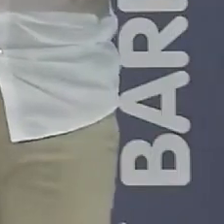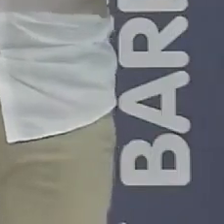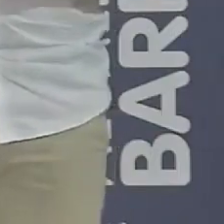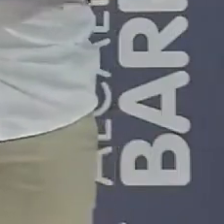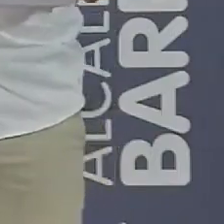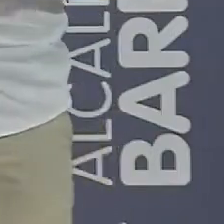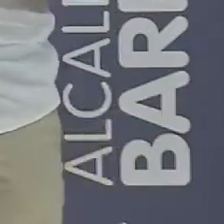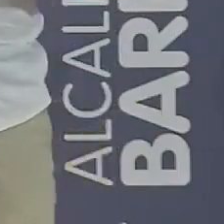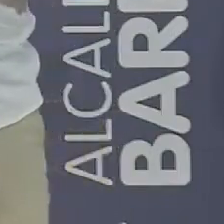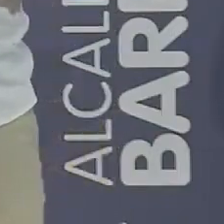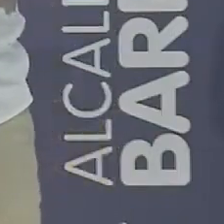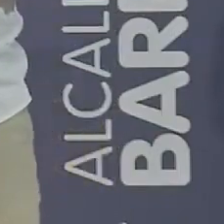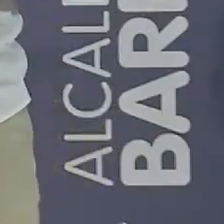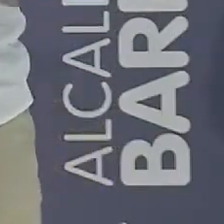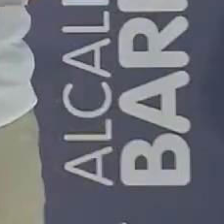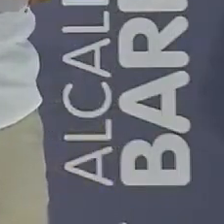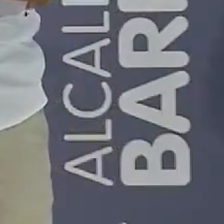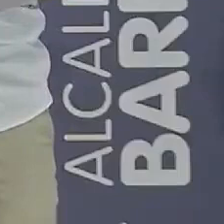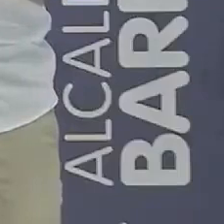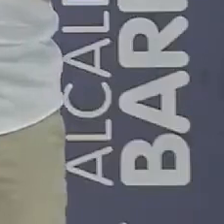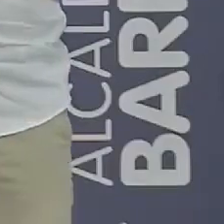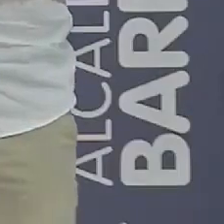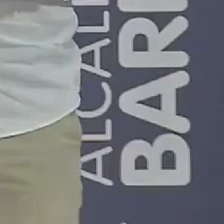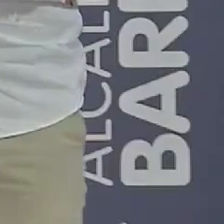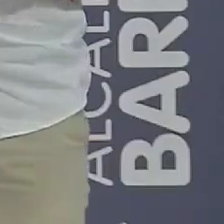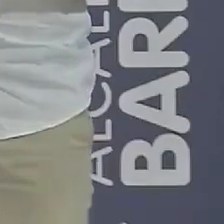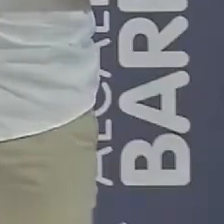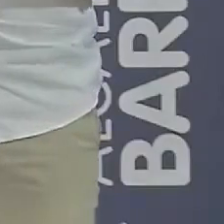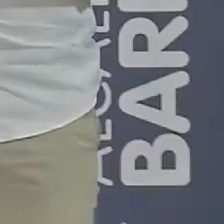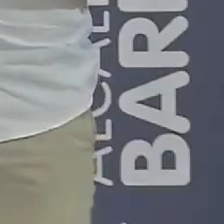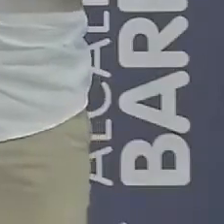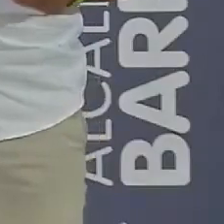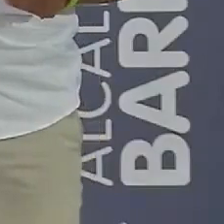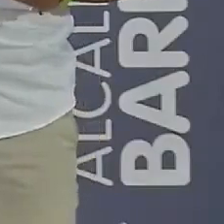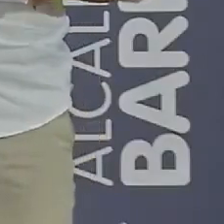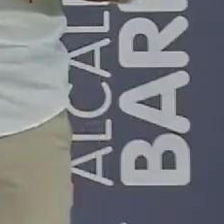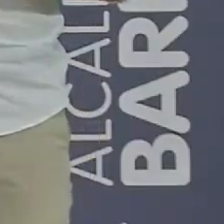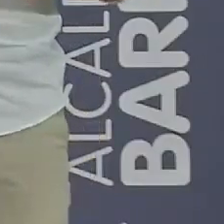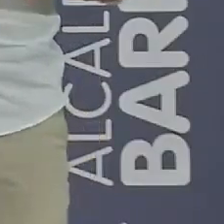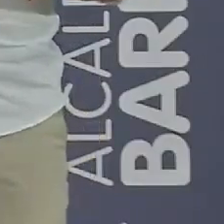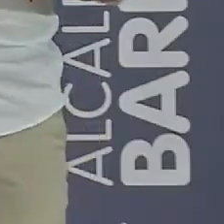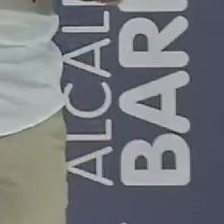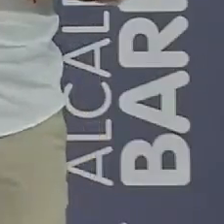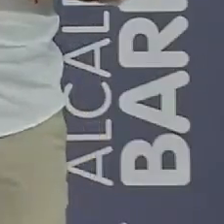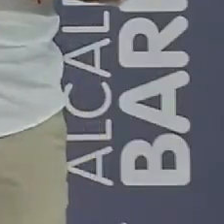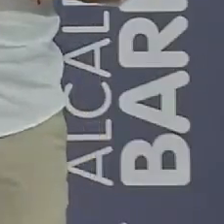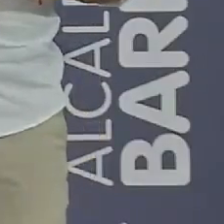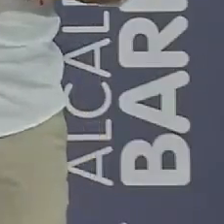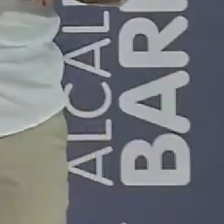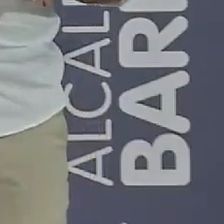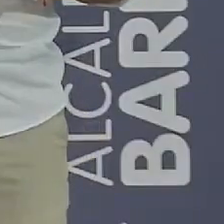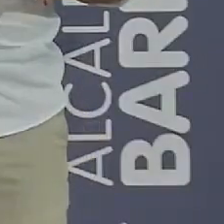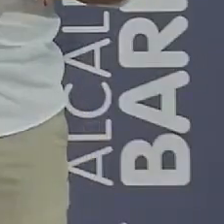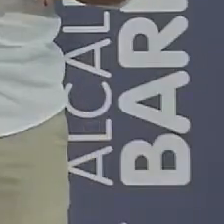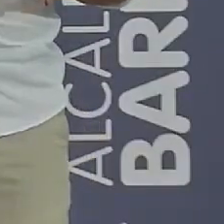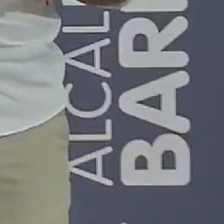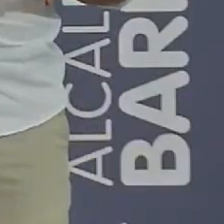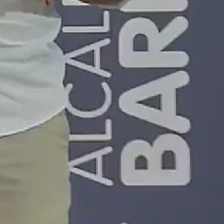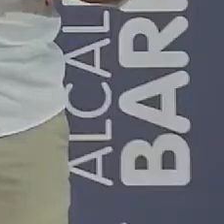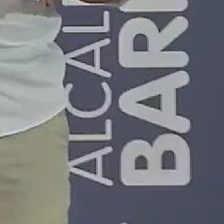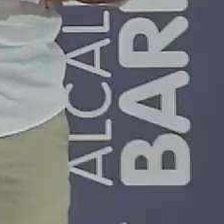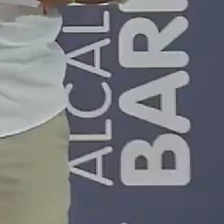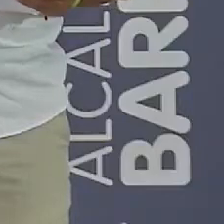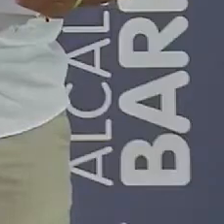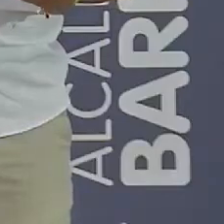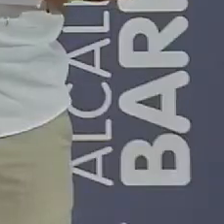definitivamente barrios con calles de barro, tierra y piedra. Así es, y también el Plan Maestro de Arroyos. Esta es una gran apuesta